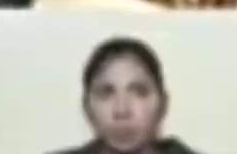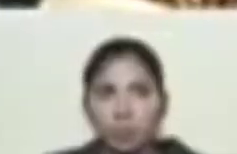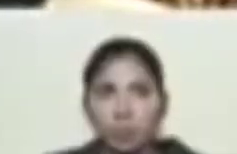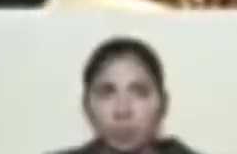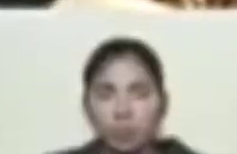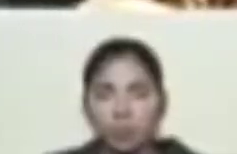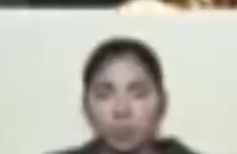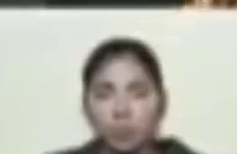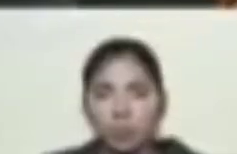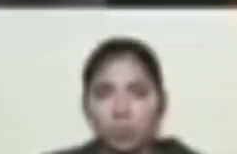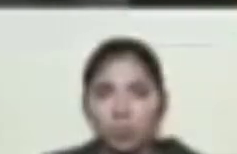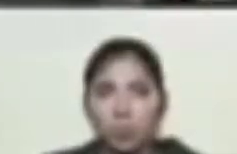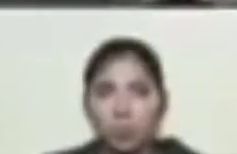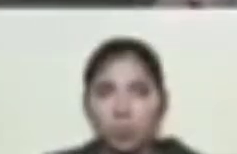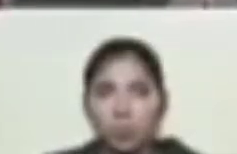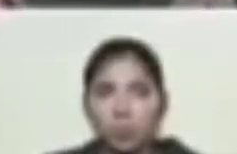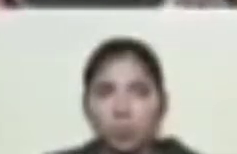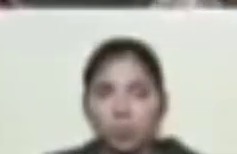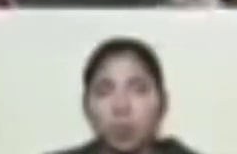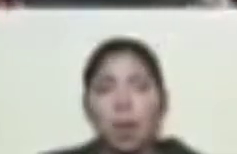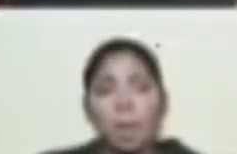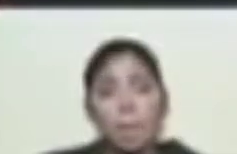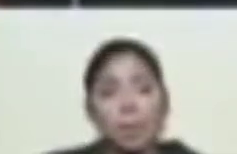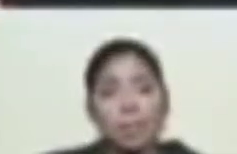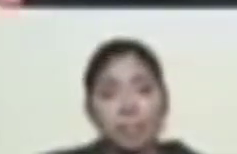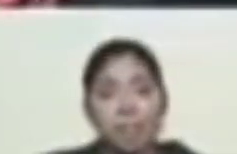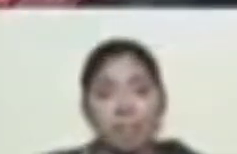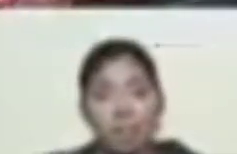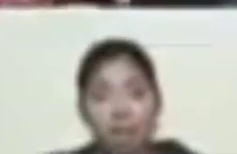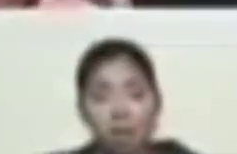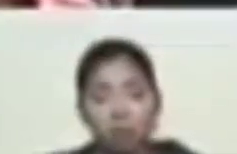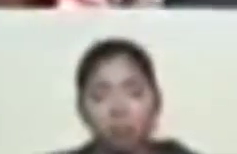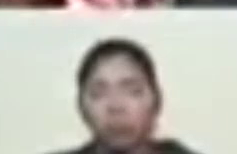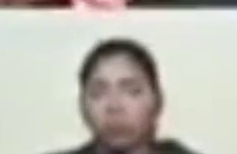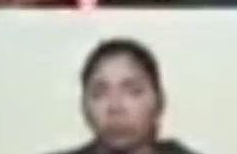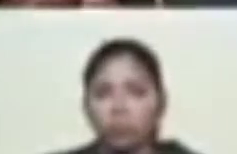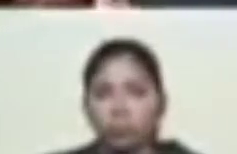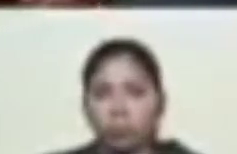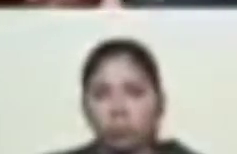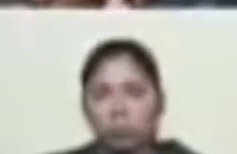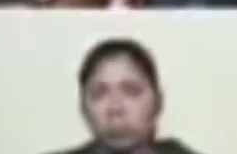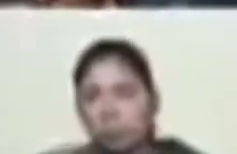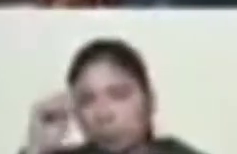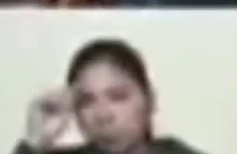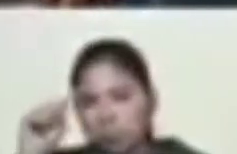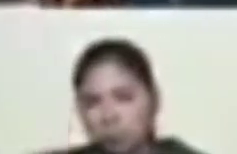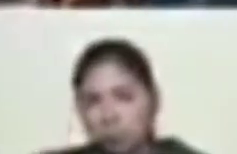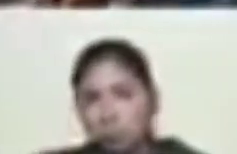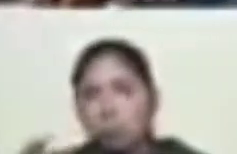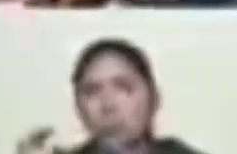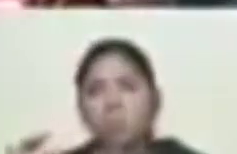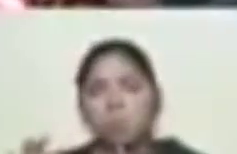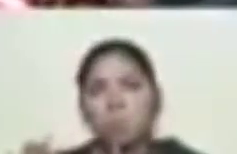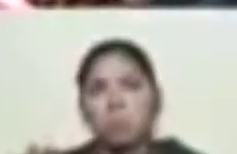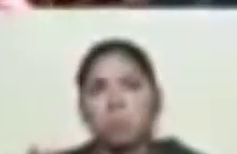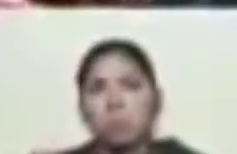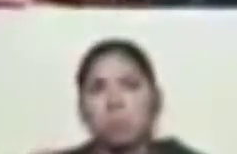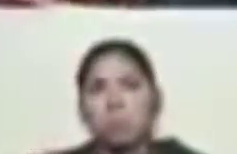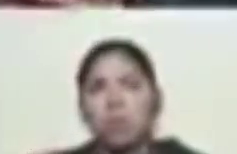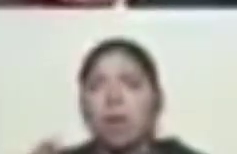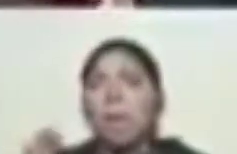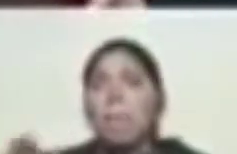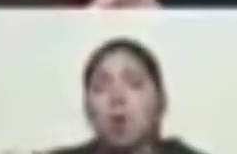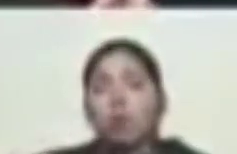así por lo mismo hacer una pequeña operación en contra del país colombiano, sería el fin, señores, del chavismo. No importa lo que hagan, pero por supuesto el que va a